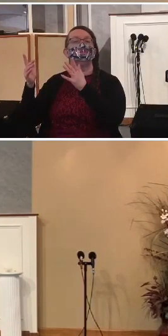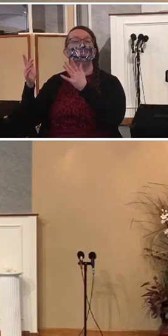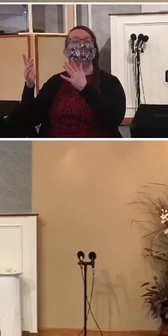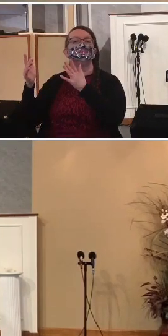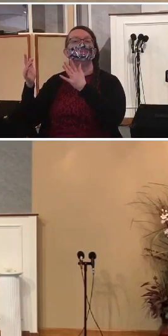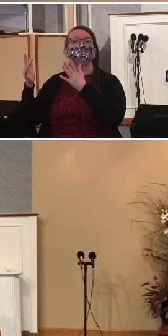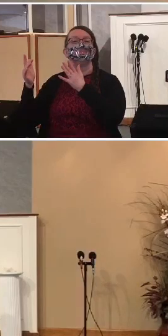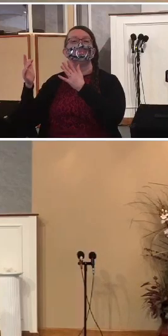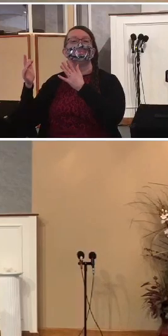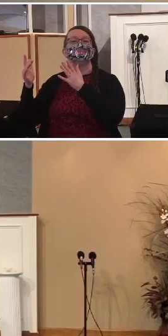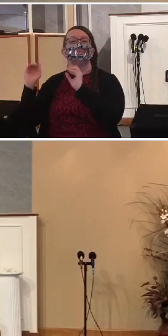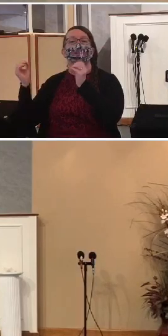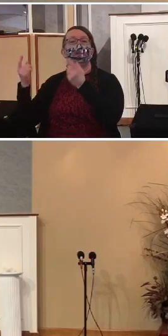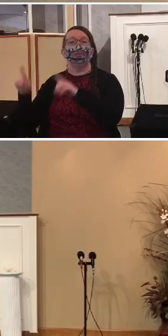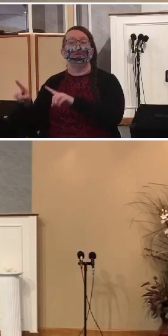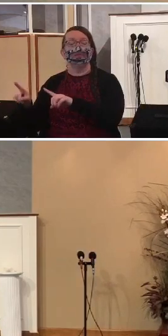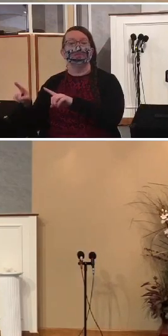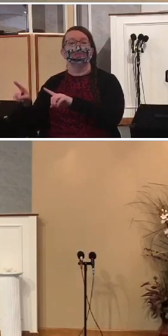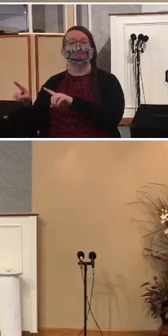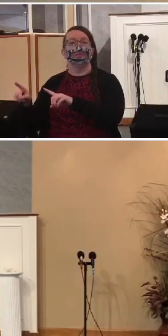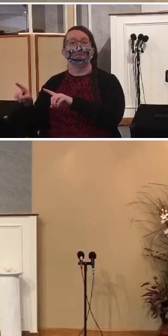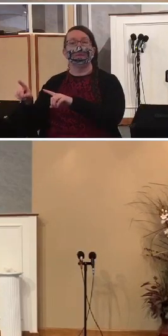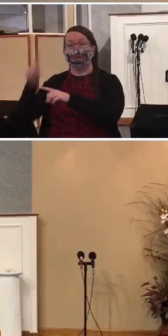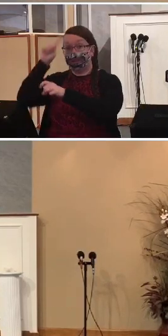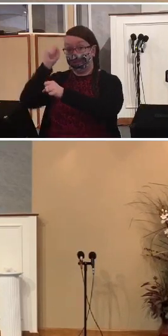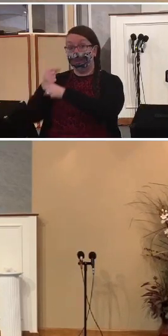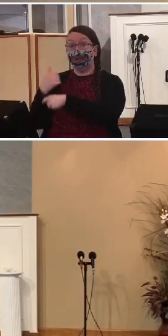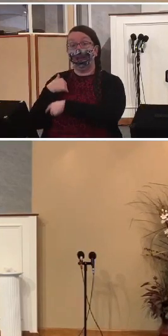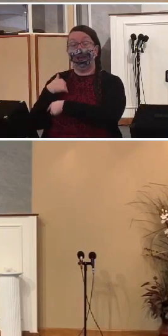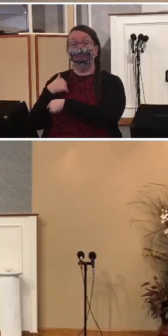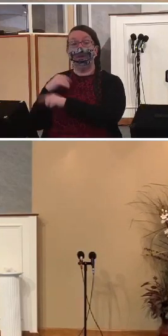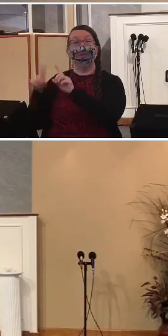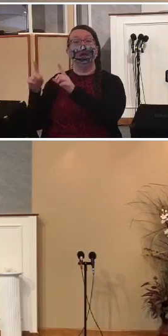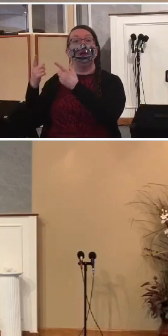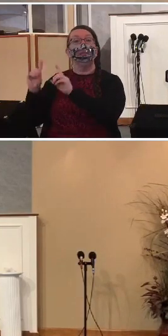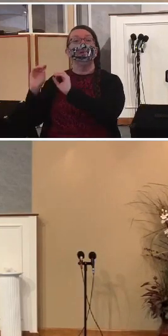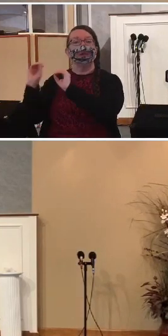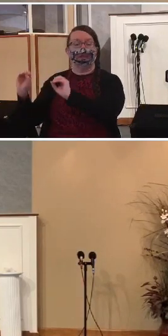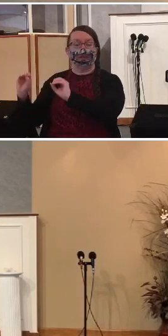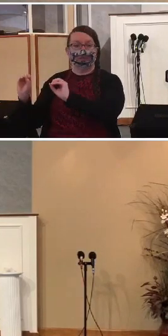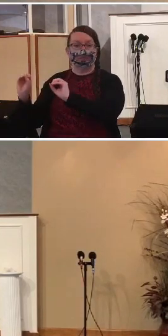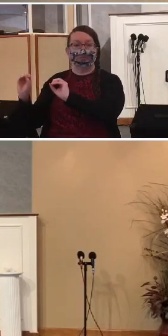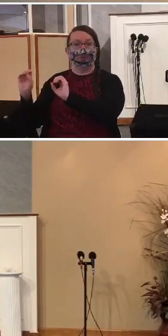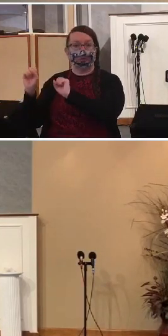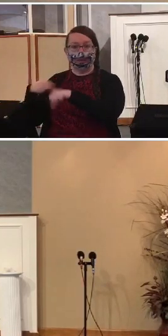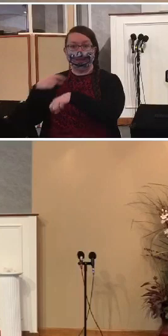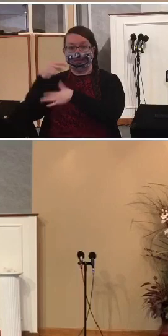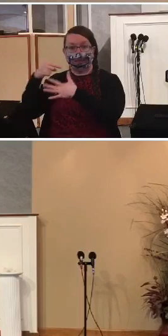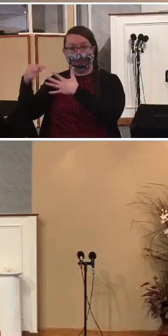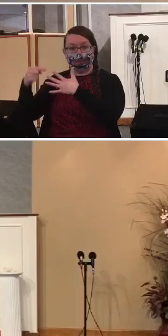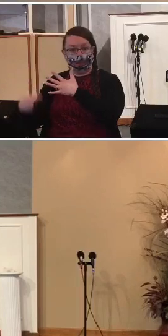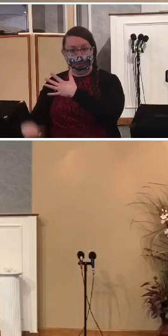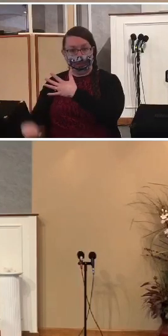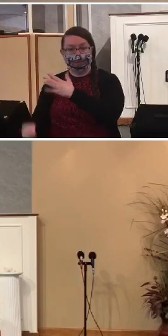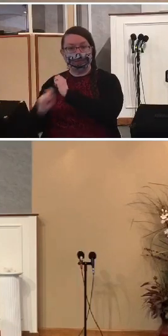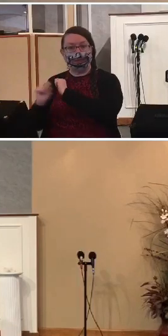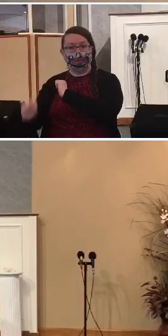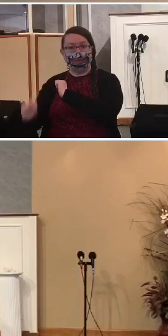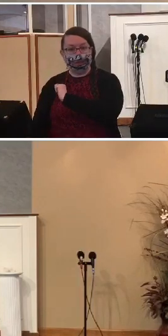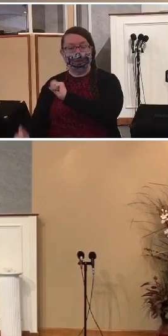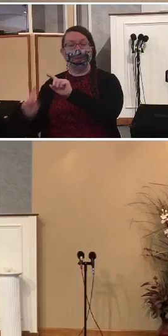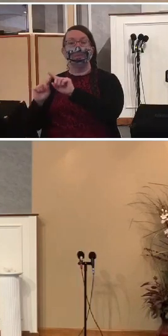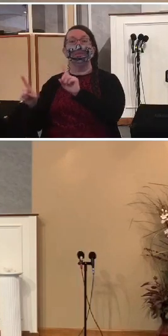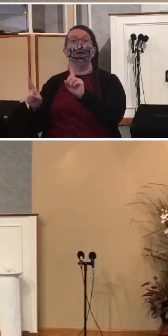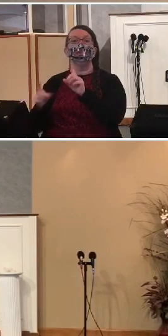yo hice un paso de fe y nada fue producido. Nosotros podemos decir todo lo que queramos, pero lo que